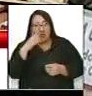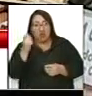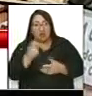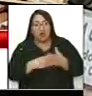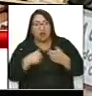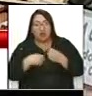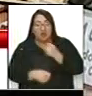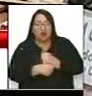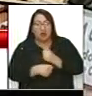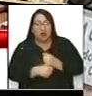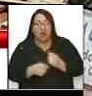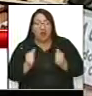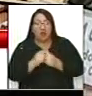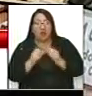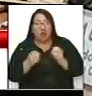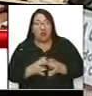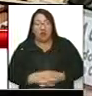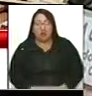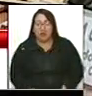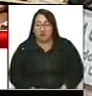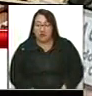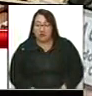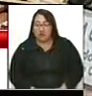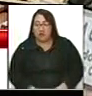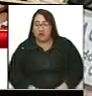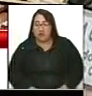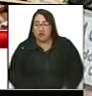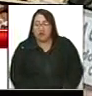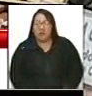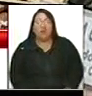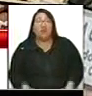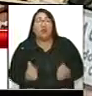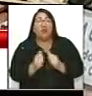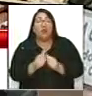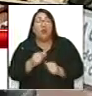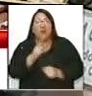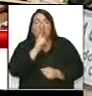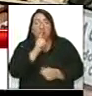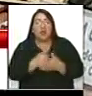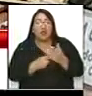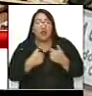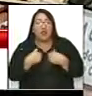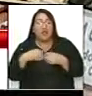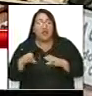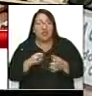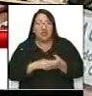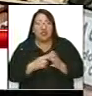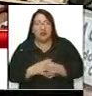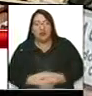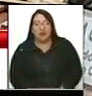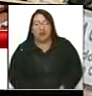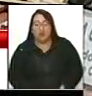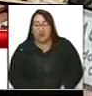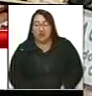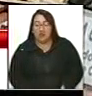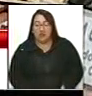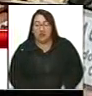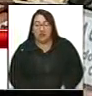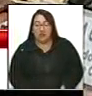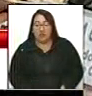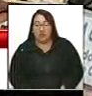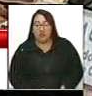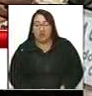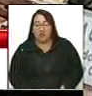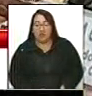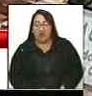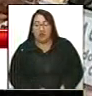debemos trabajar hoy en día con los jóvenes niños y sobre todo con los padres, que los padres deben tener una carisma con